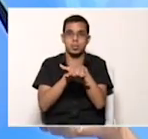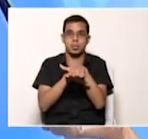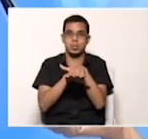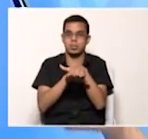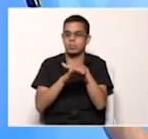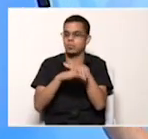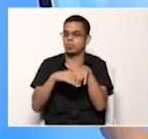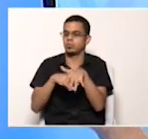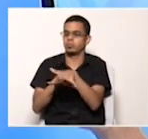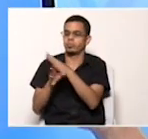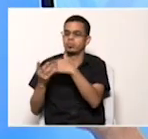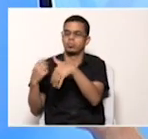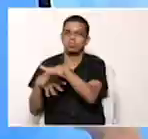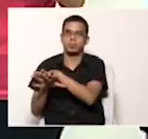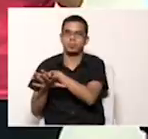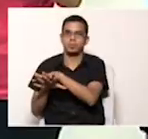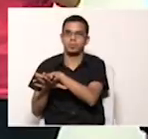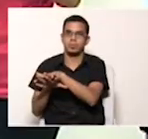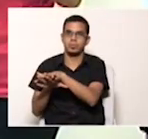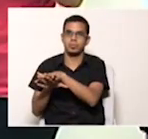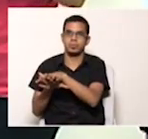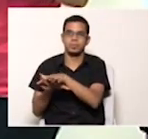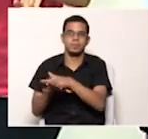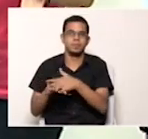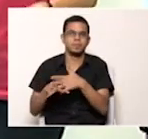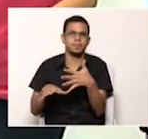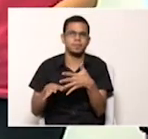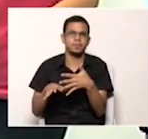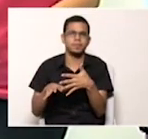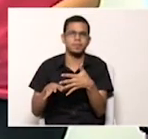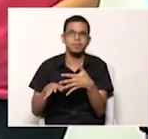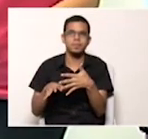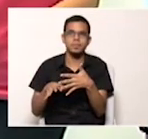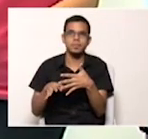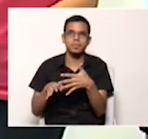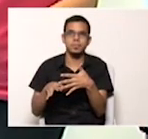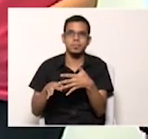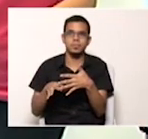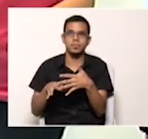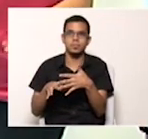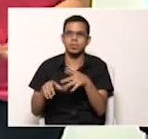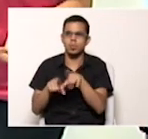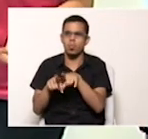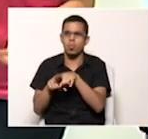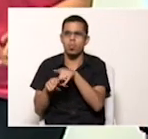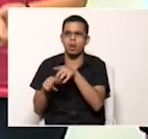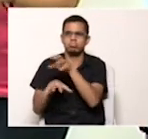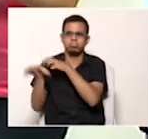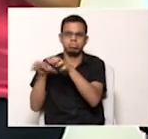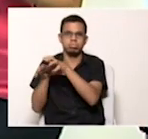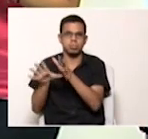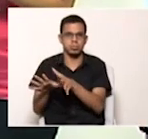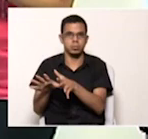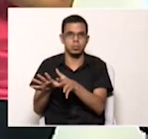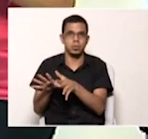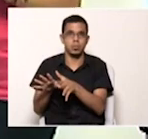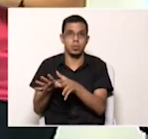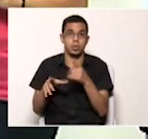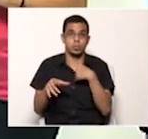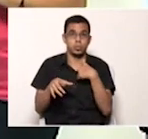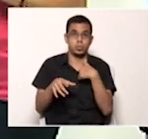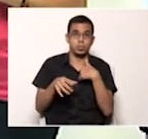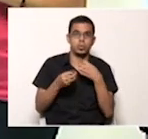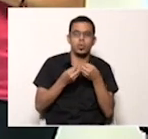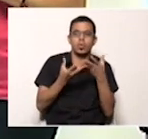ebullición. Algunos podrán decir en los hogares, eso no es lo mismo que evaporación. Cuando yo suministro energía de